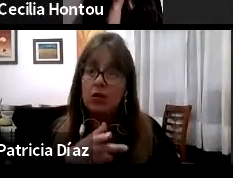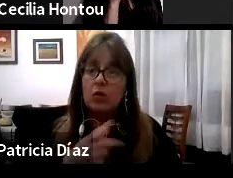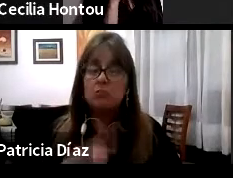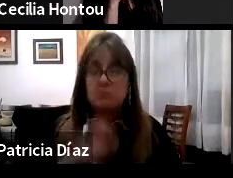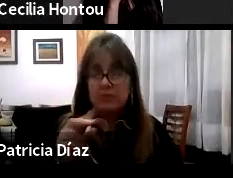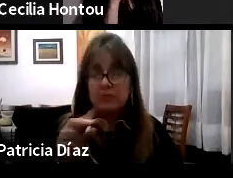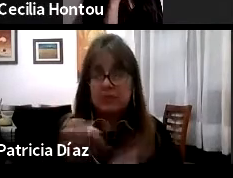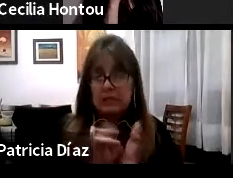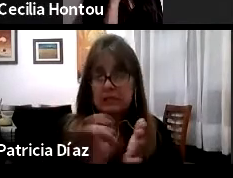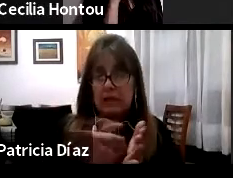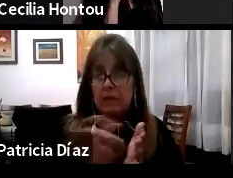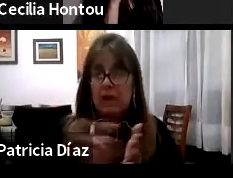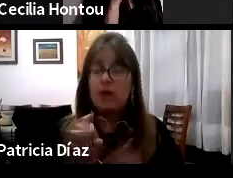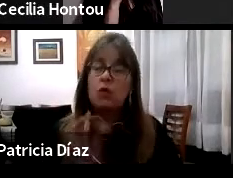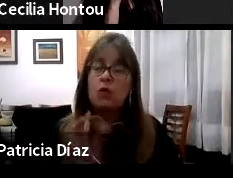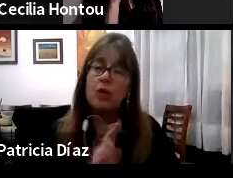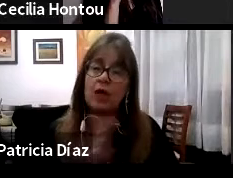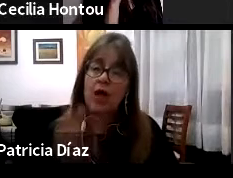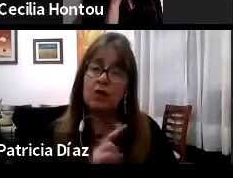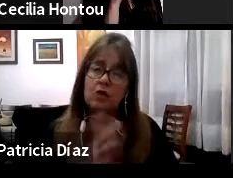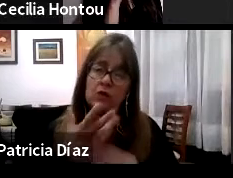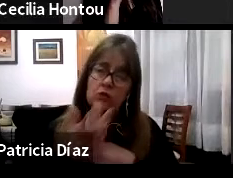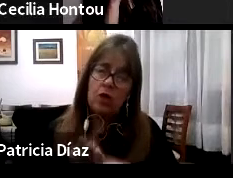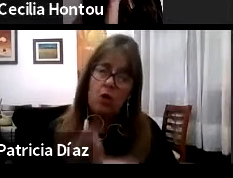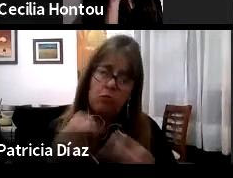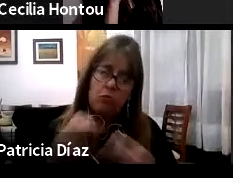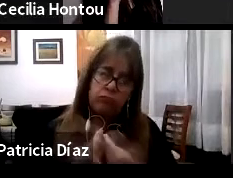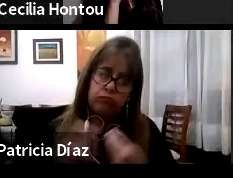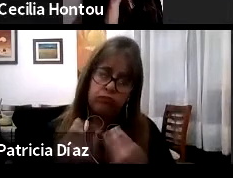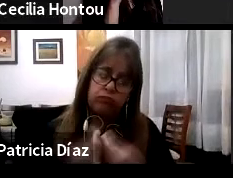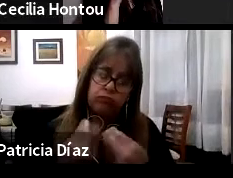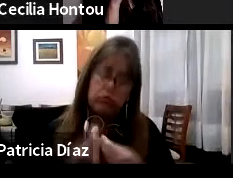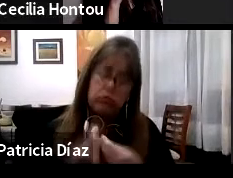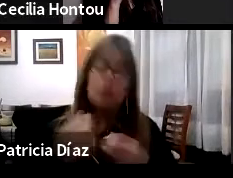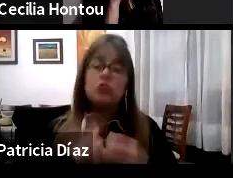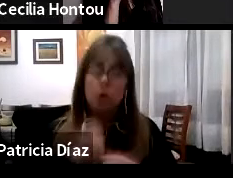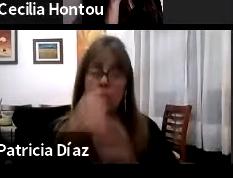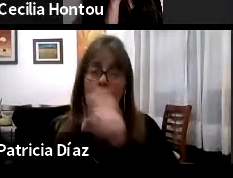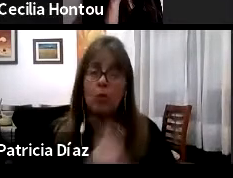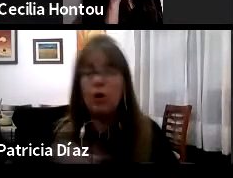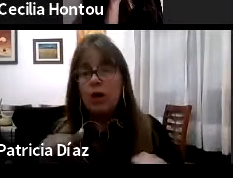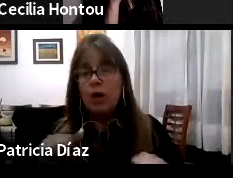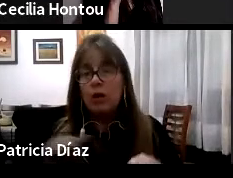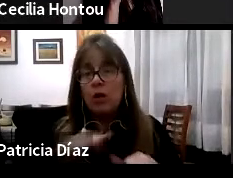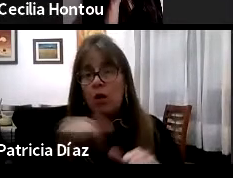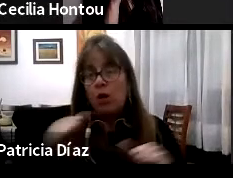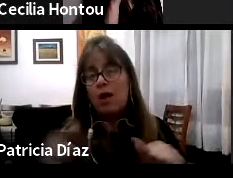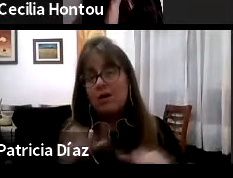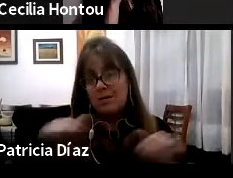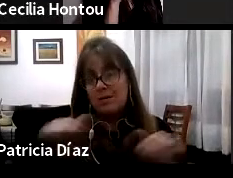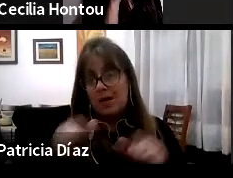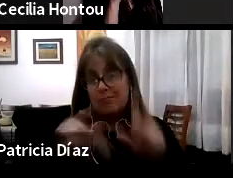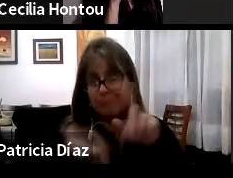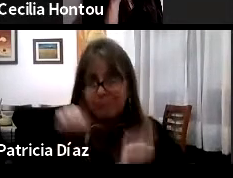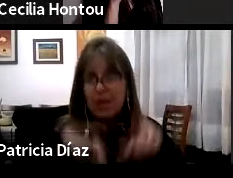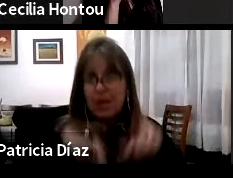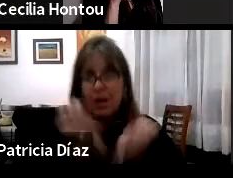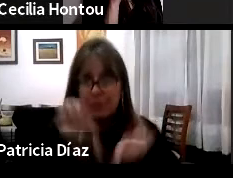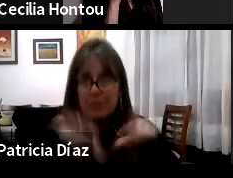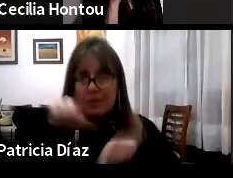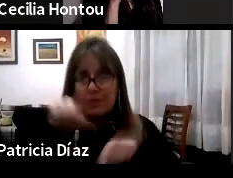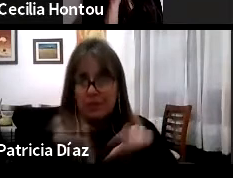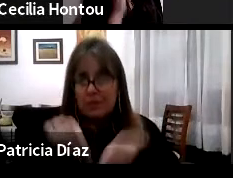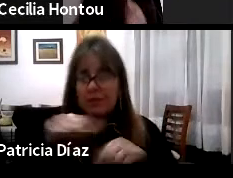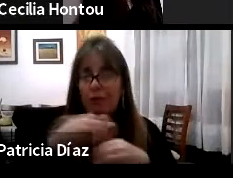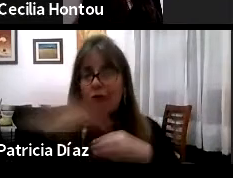el momento en como ustedes hablaban, en el que yo puedo salir a hacer todas mis cosas extras fuera de casa, y es el